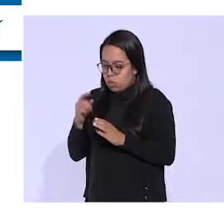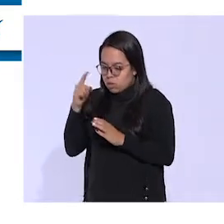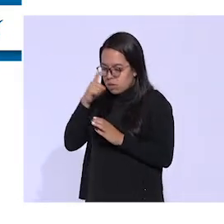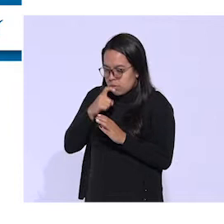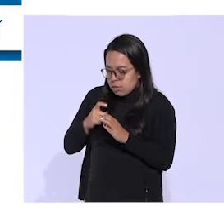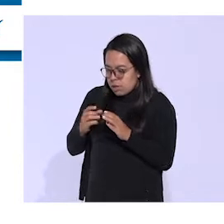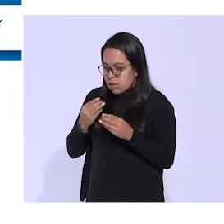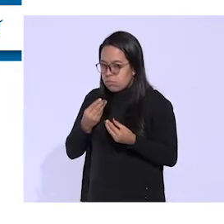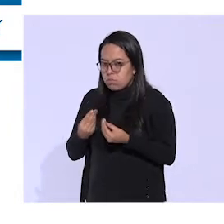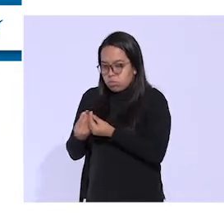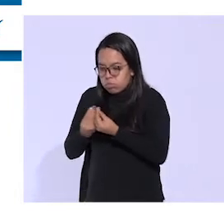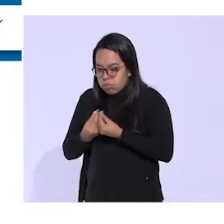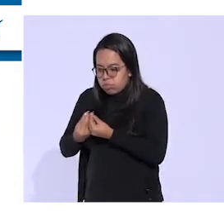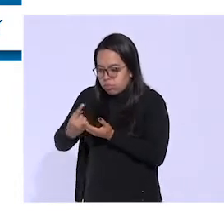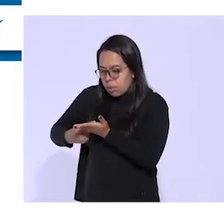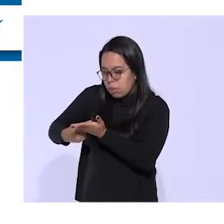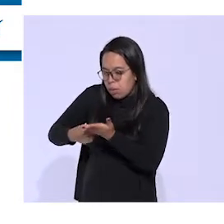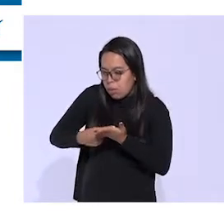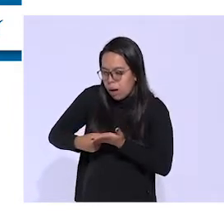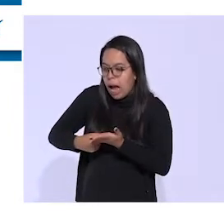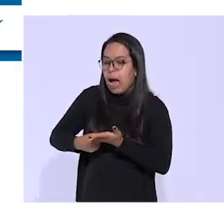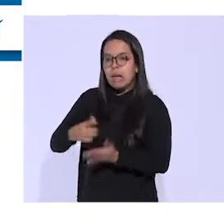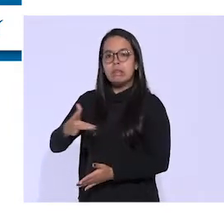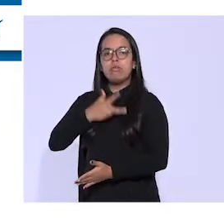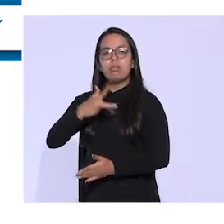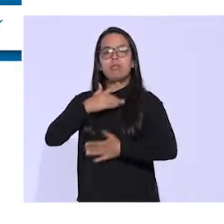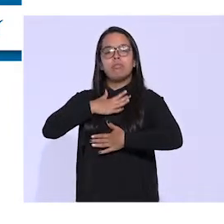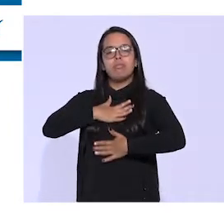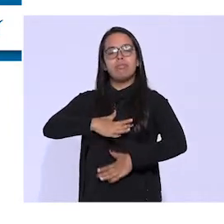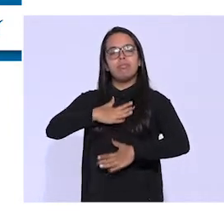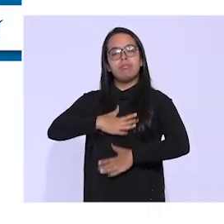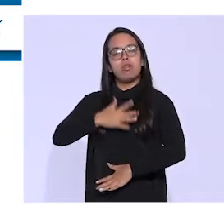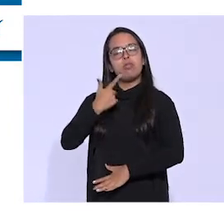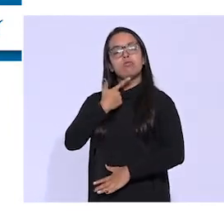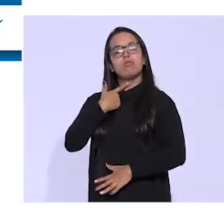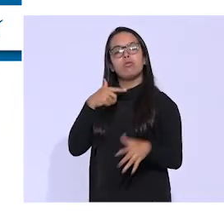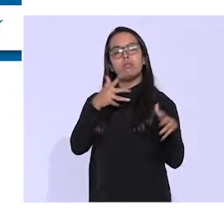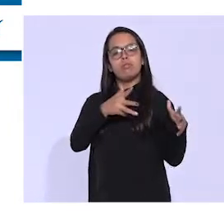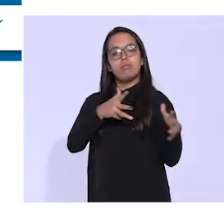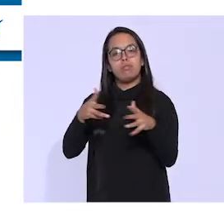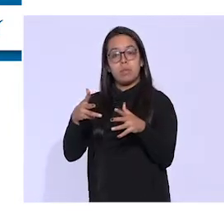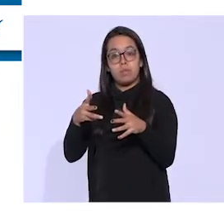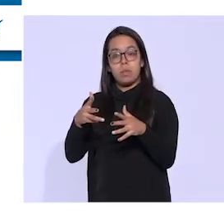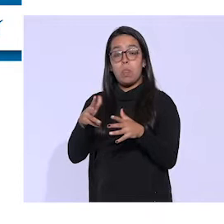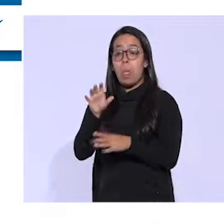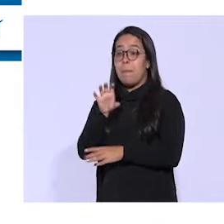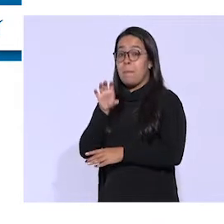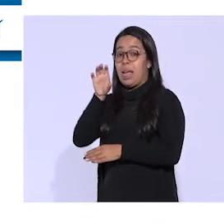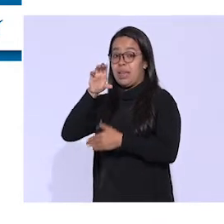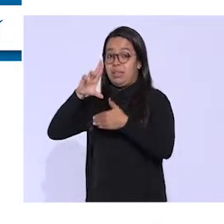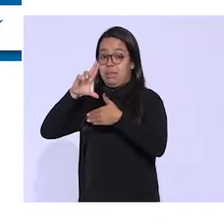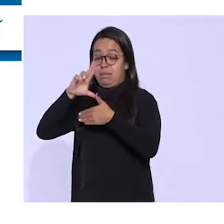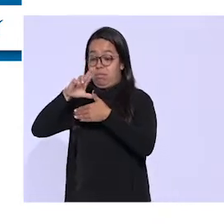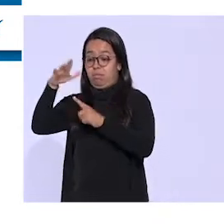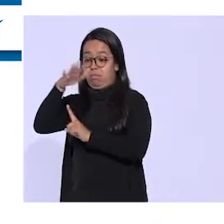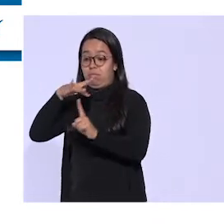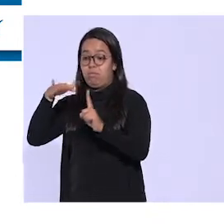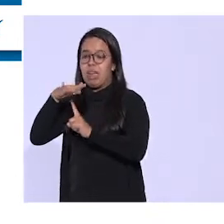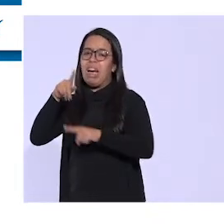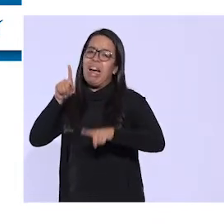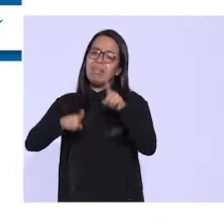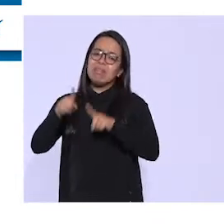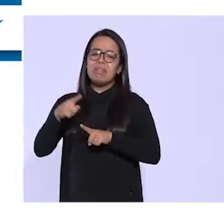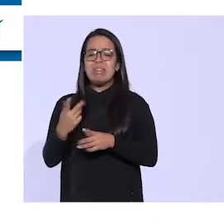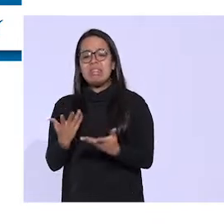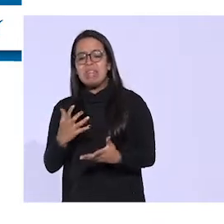eficaces en la docencia que en los contenidos. Y de forma general, los profesores de países iberoamericanos declaran tener falta de recursos materiales